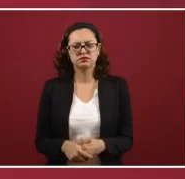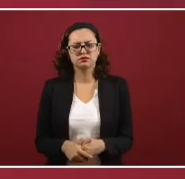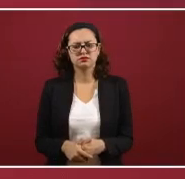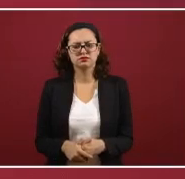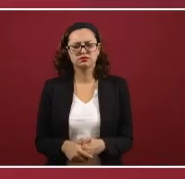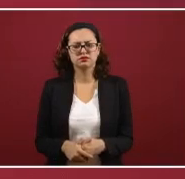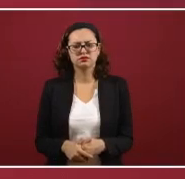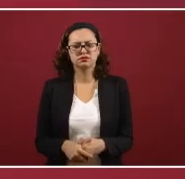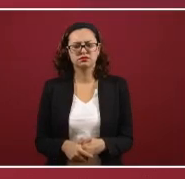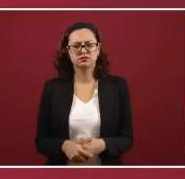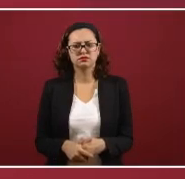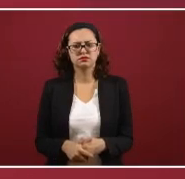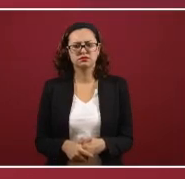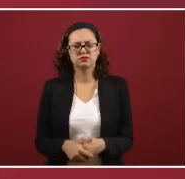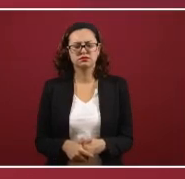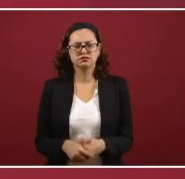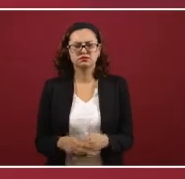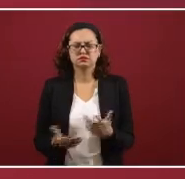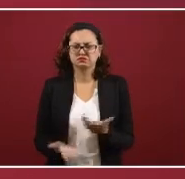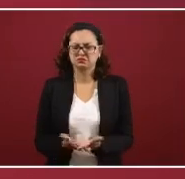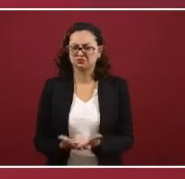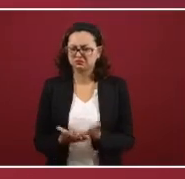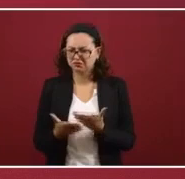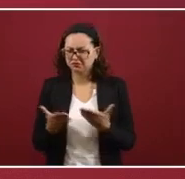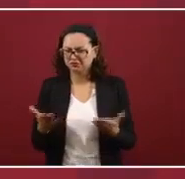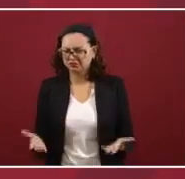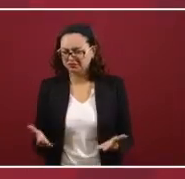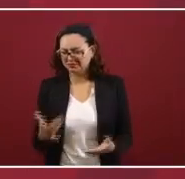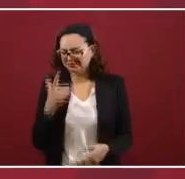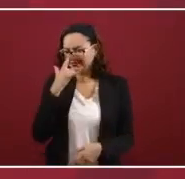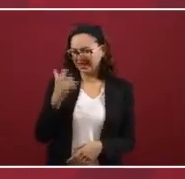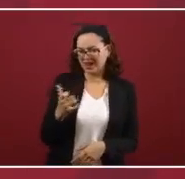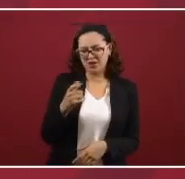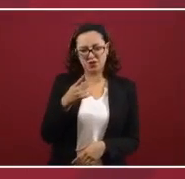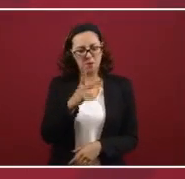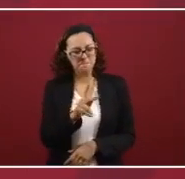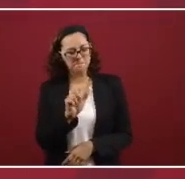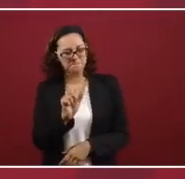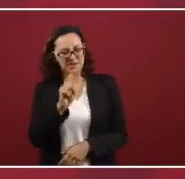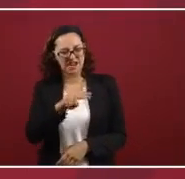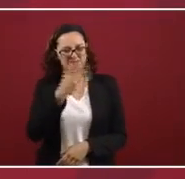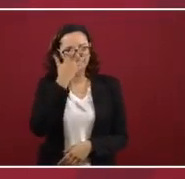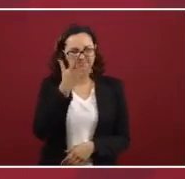en un doble discurso,